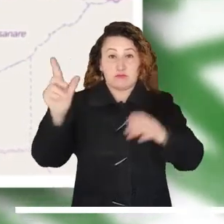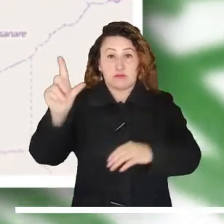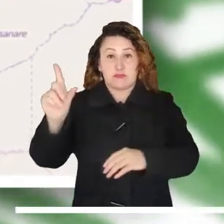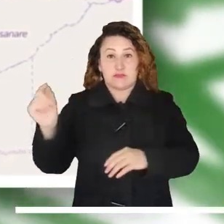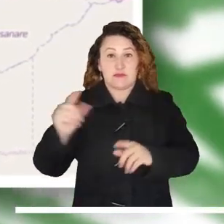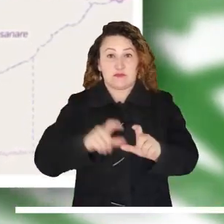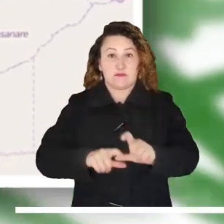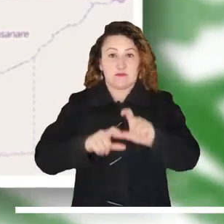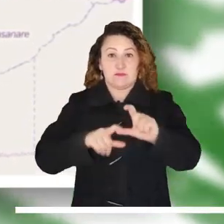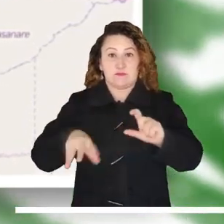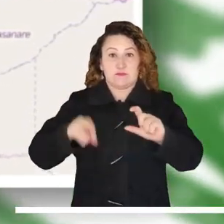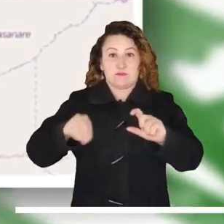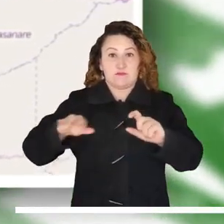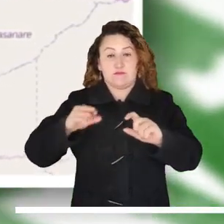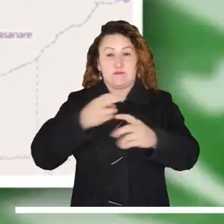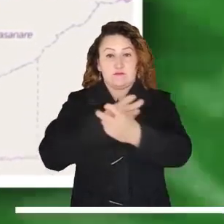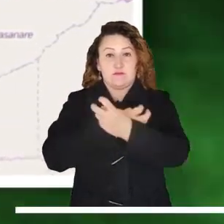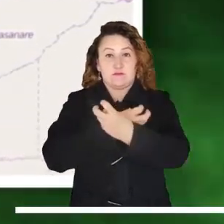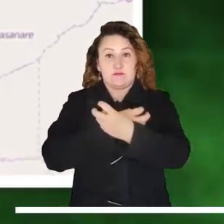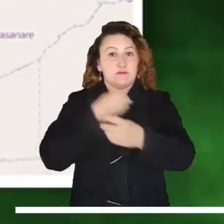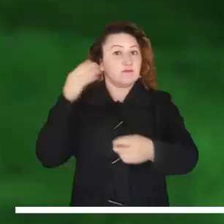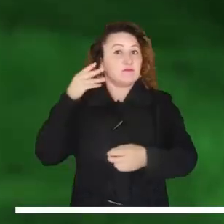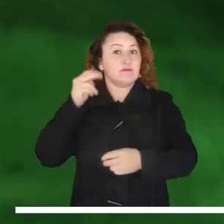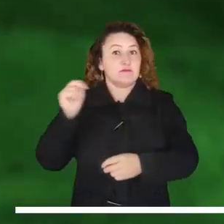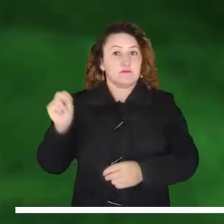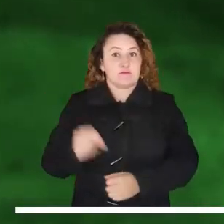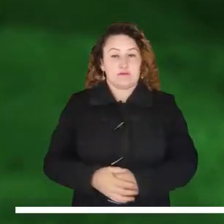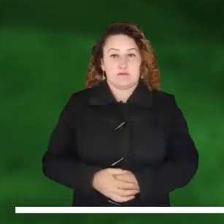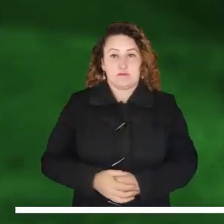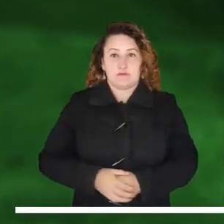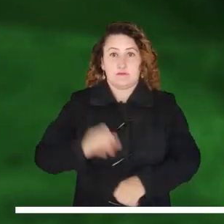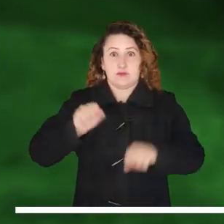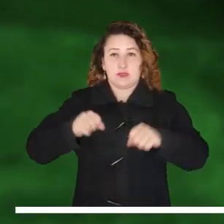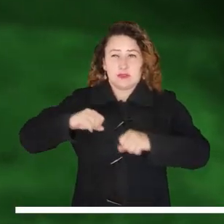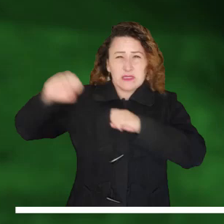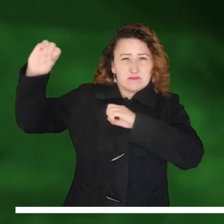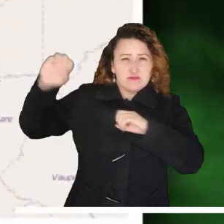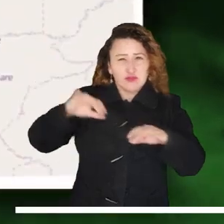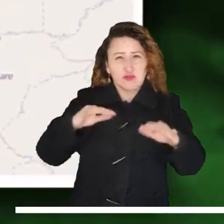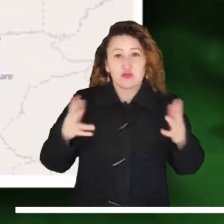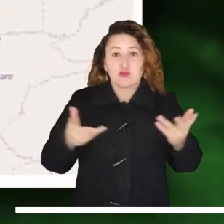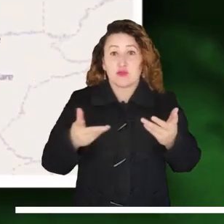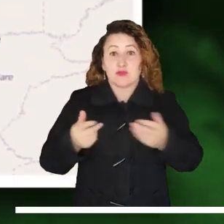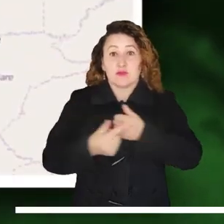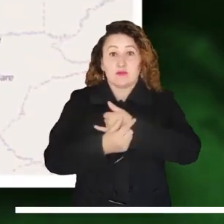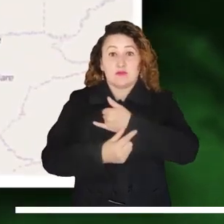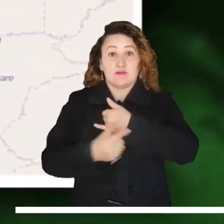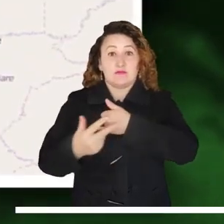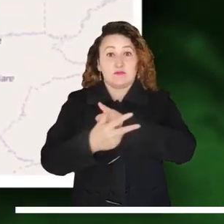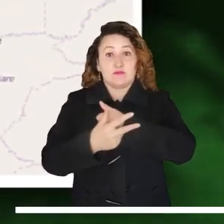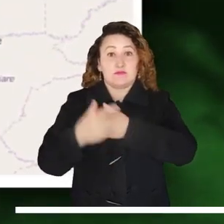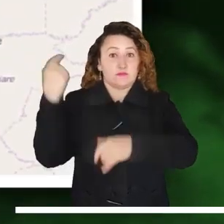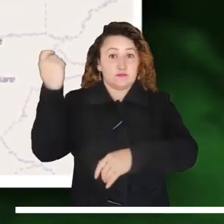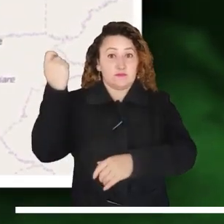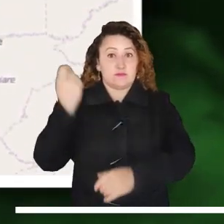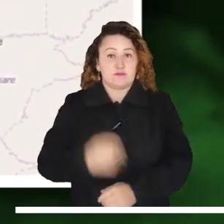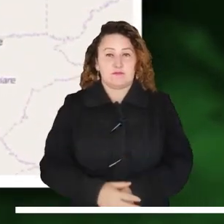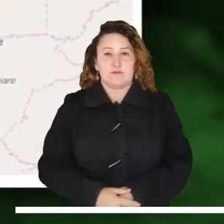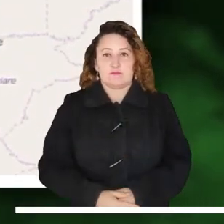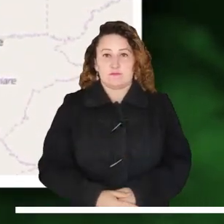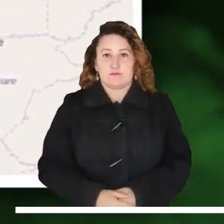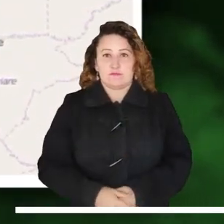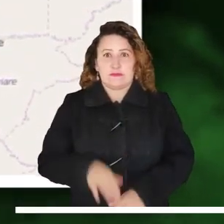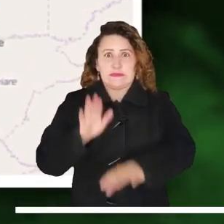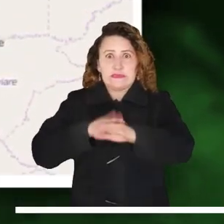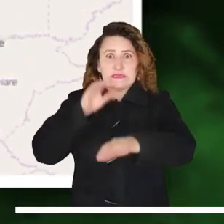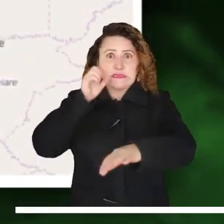probables incendios en la cobertura vegetal del Cesar, La Guajira, Magdalena, Huila y norte de Santander. Posibles deslizamientos